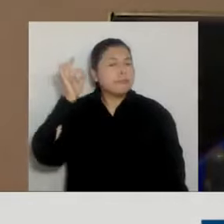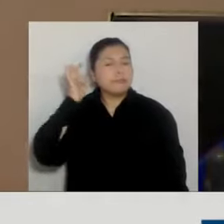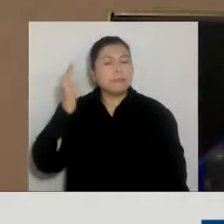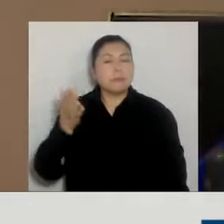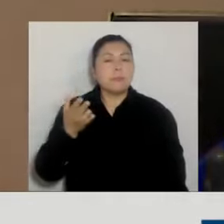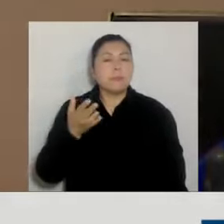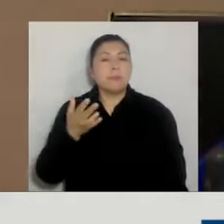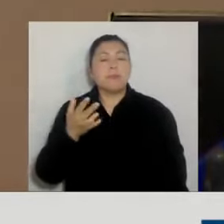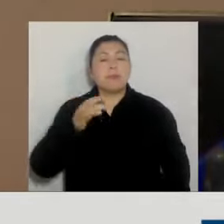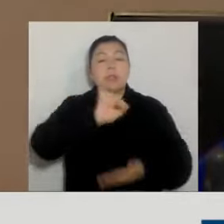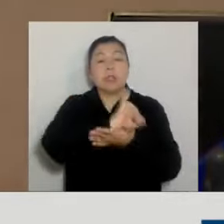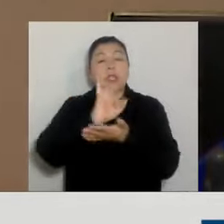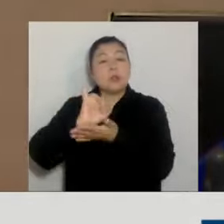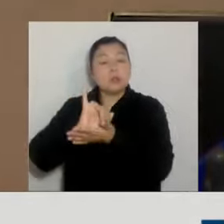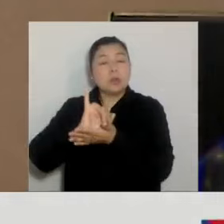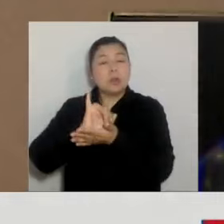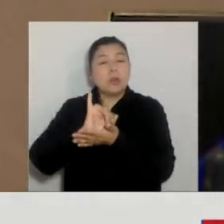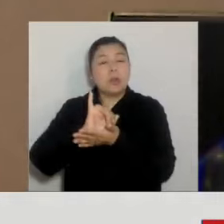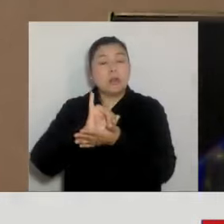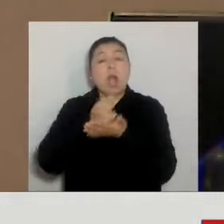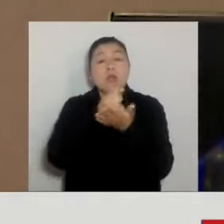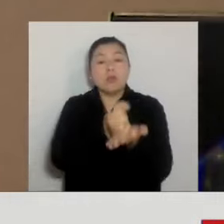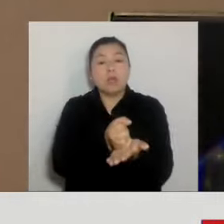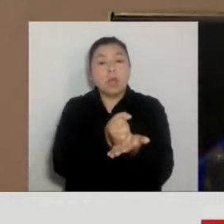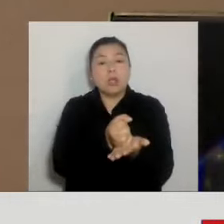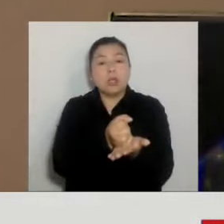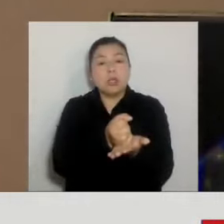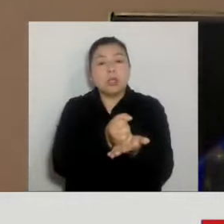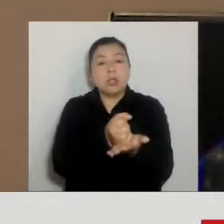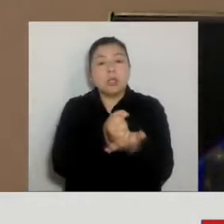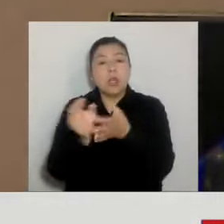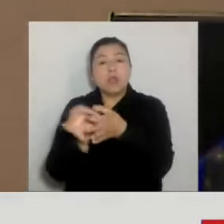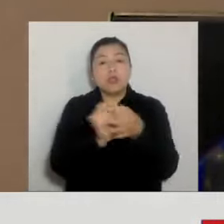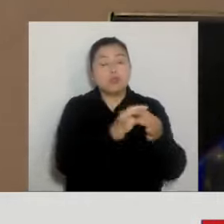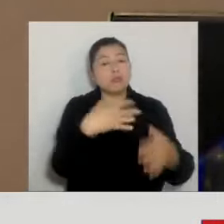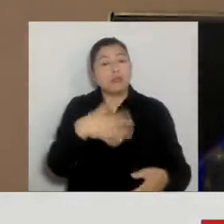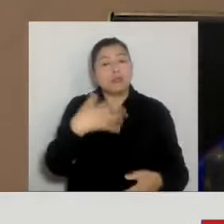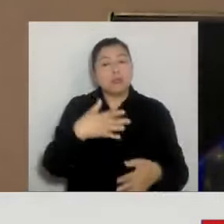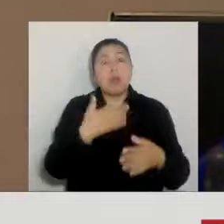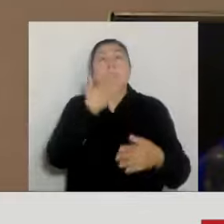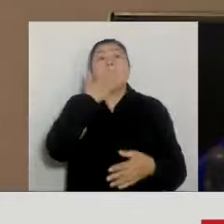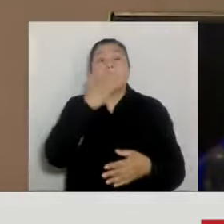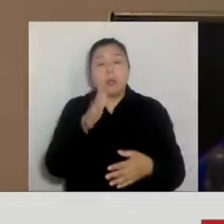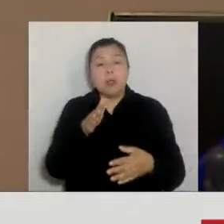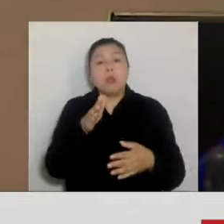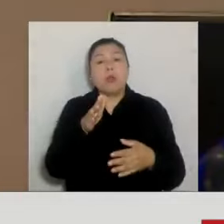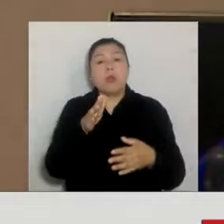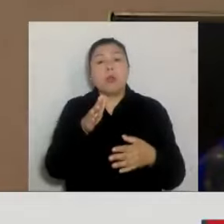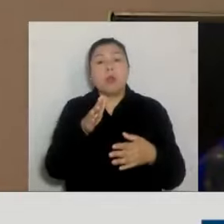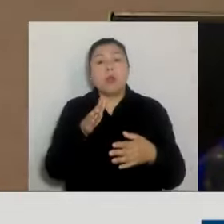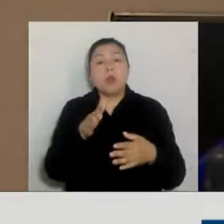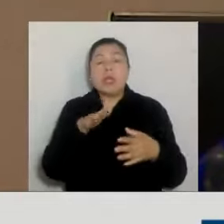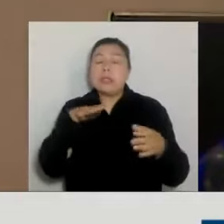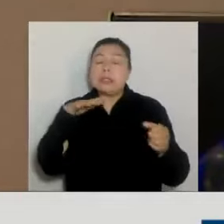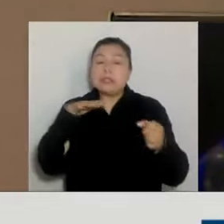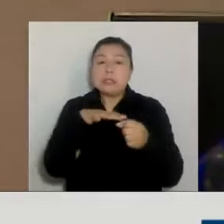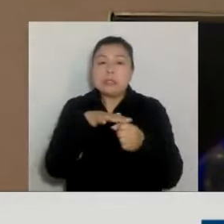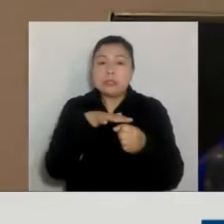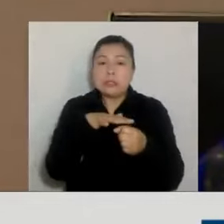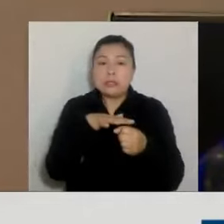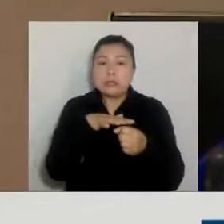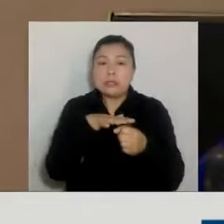institucionalidad podría ayudar sobre manera a poder mejorar el impacto de no tener agua